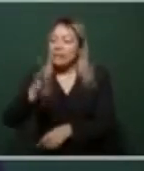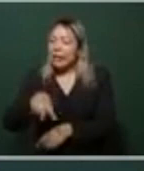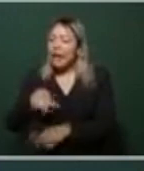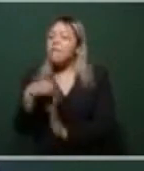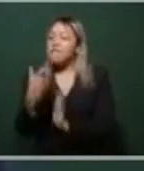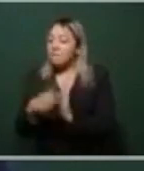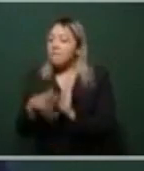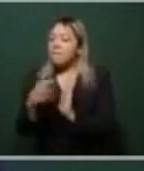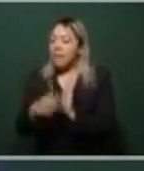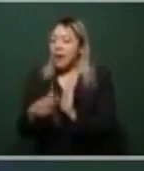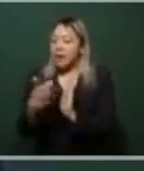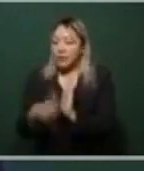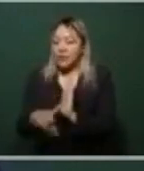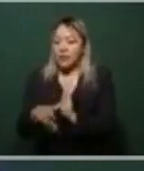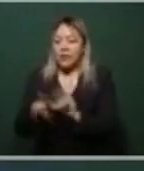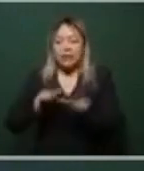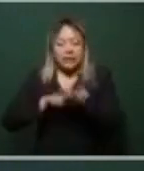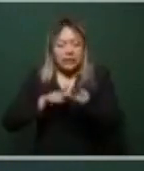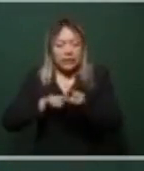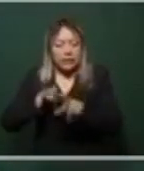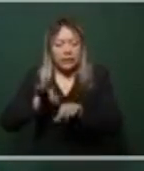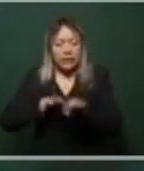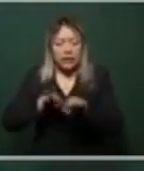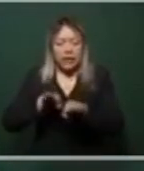falta trabajar más.